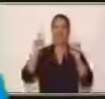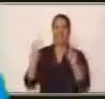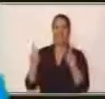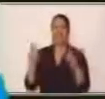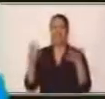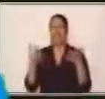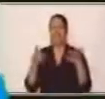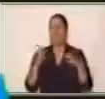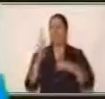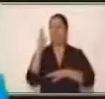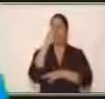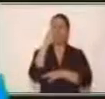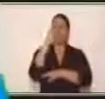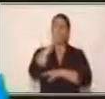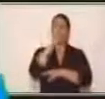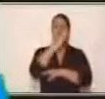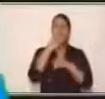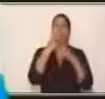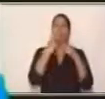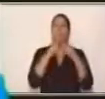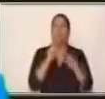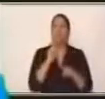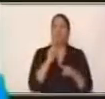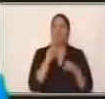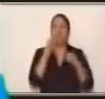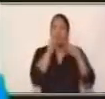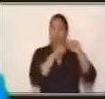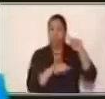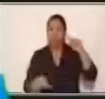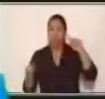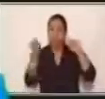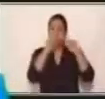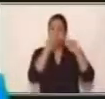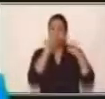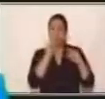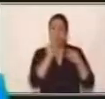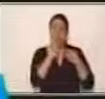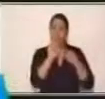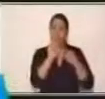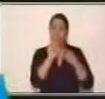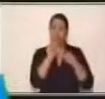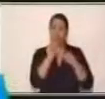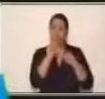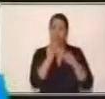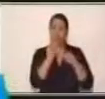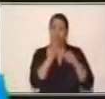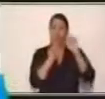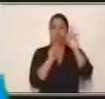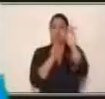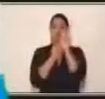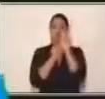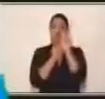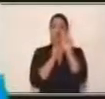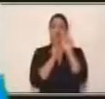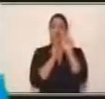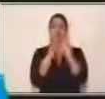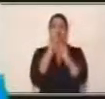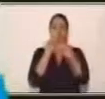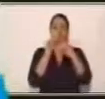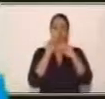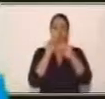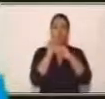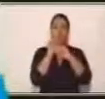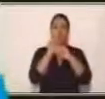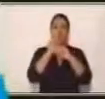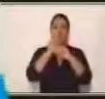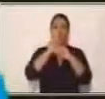Tienen un punto en común, que sería este centro. A este punto lo podemos llamar que es el vértice de